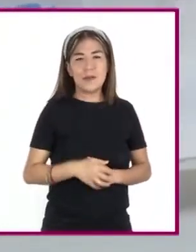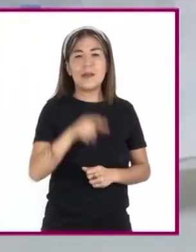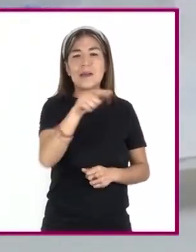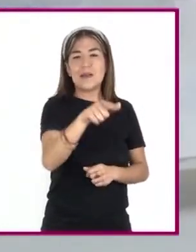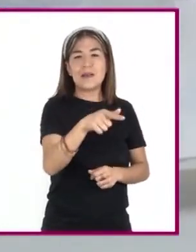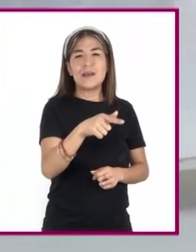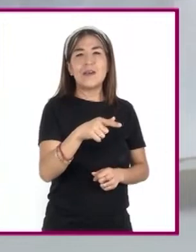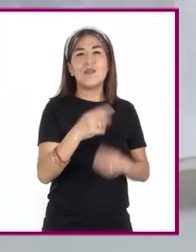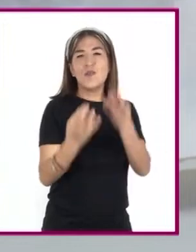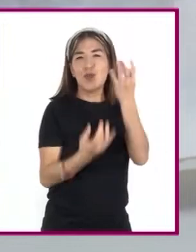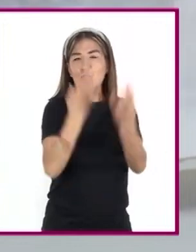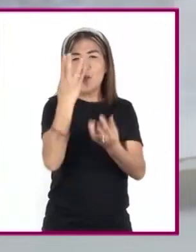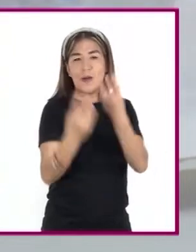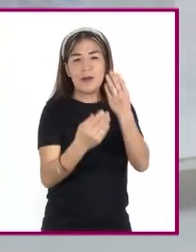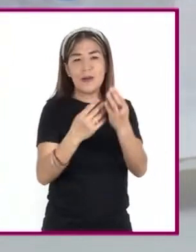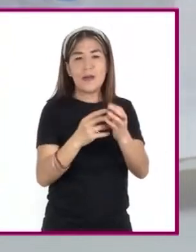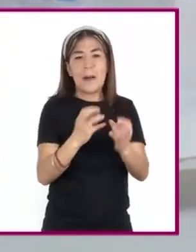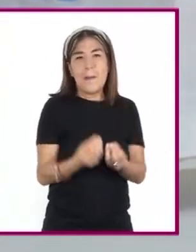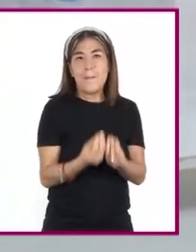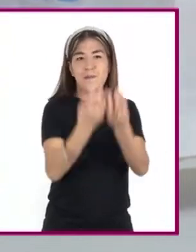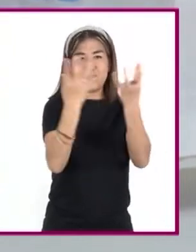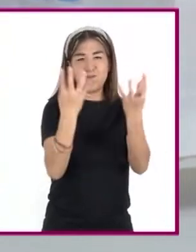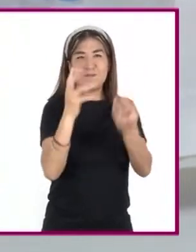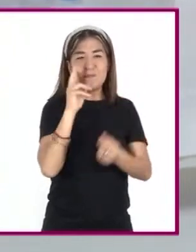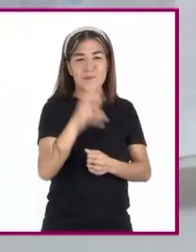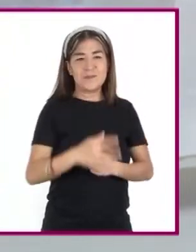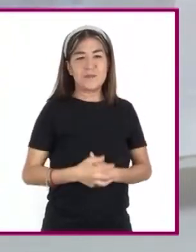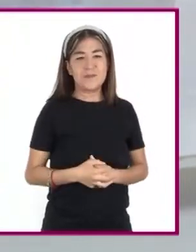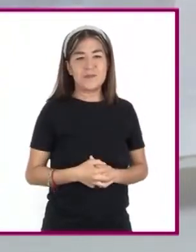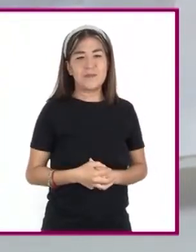que el fuego se avive.